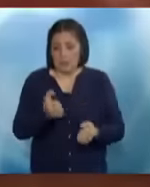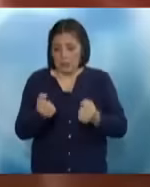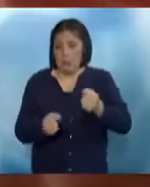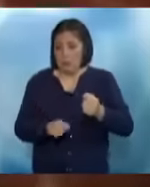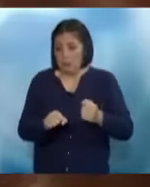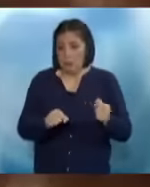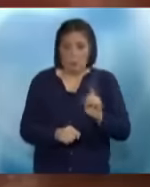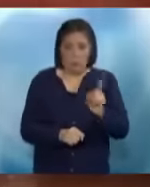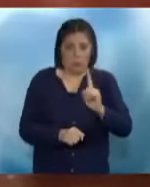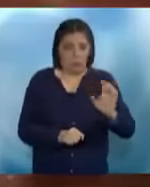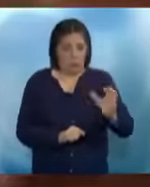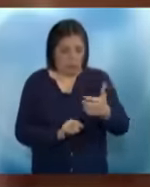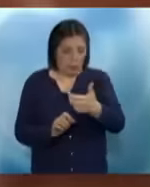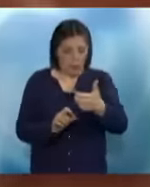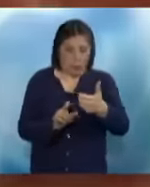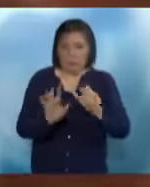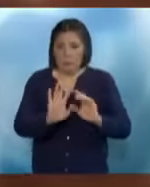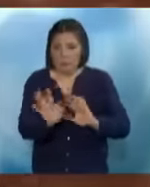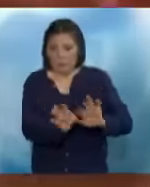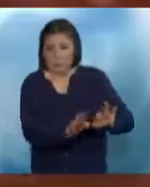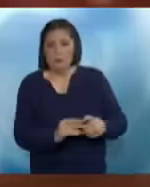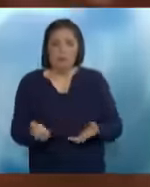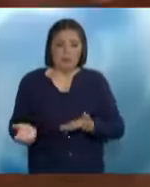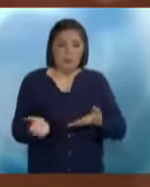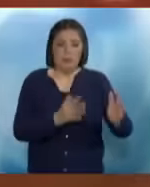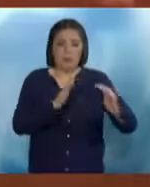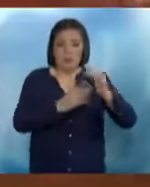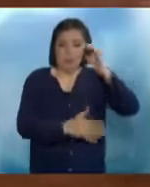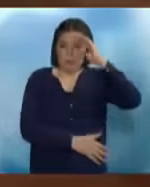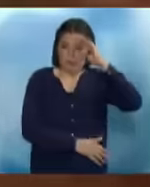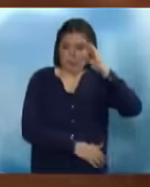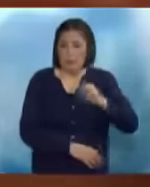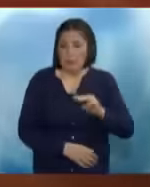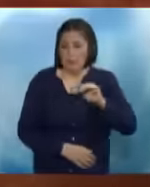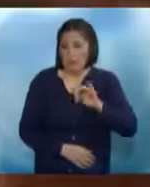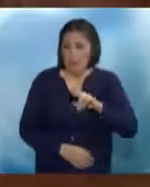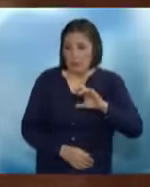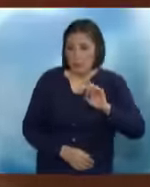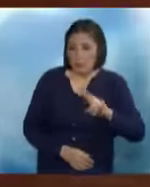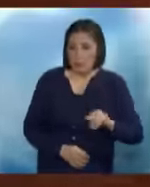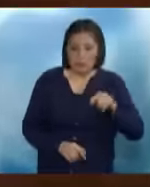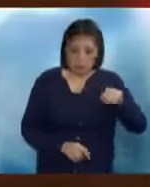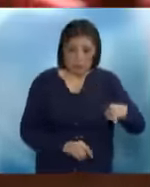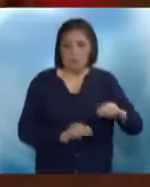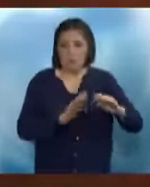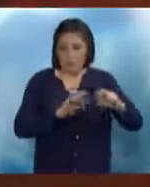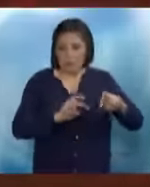ser grabada mientras era trasladada a la comisaría de Mirones Bajo, que lleva las investigaciones del caso.